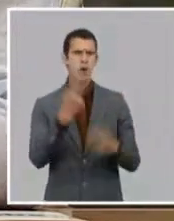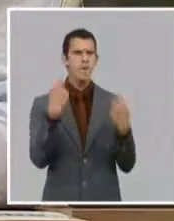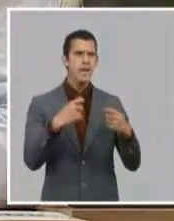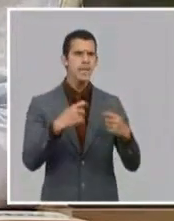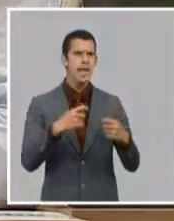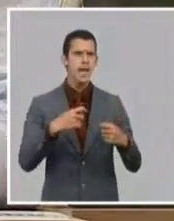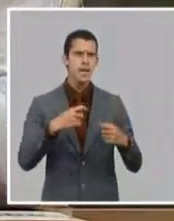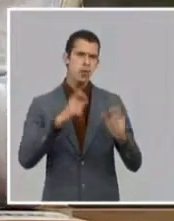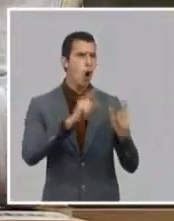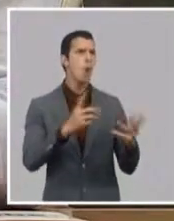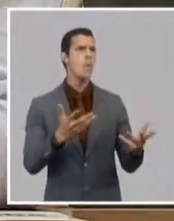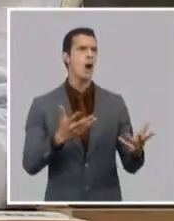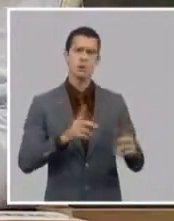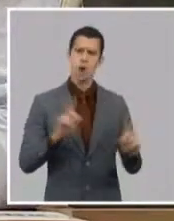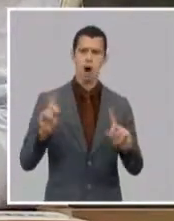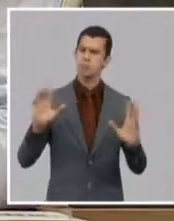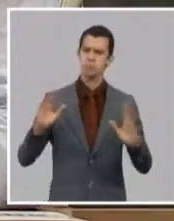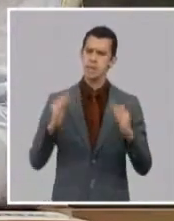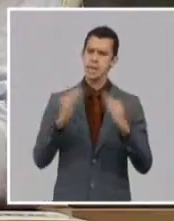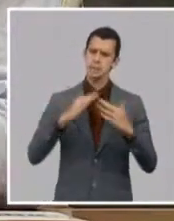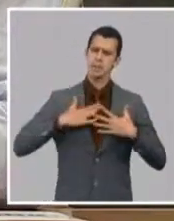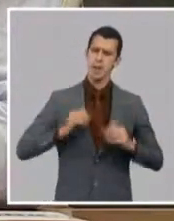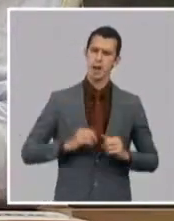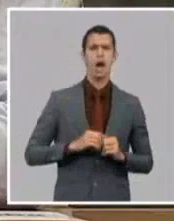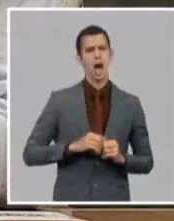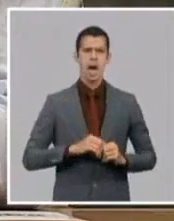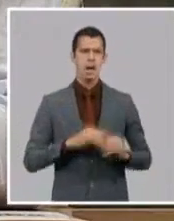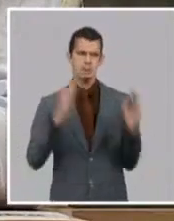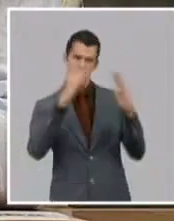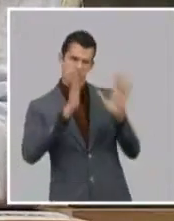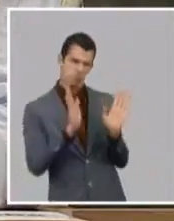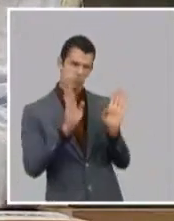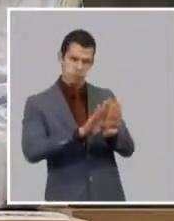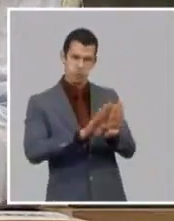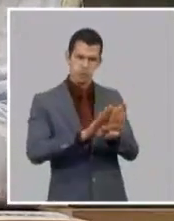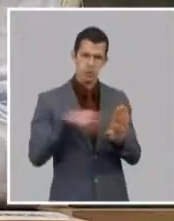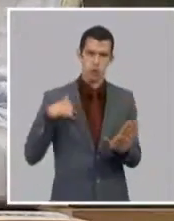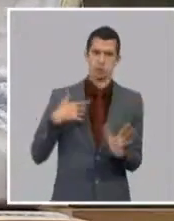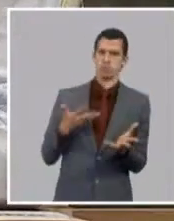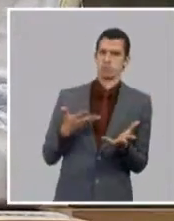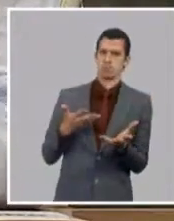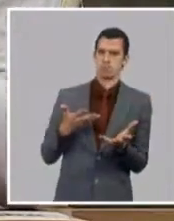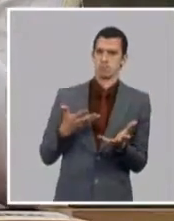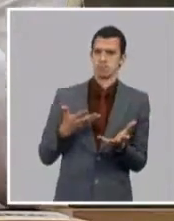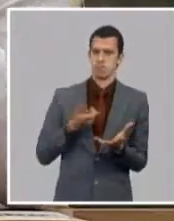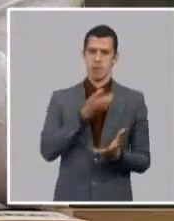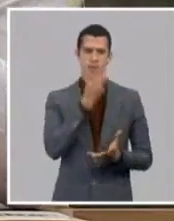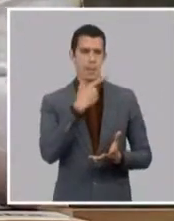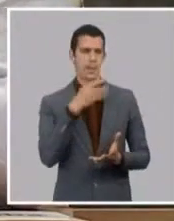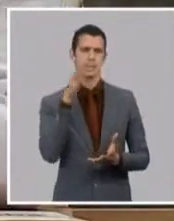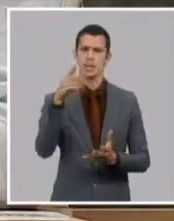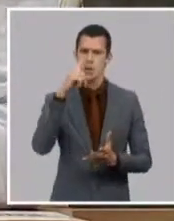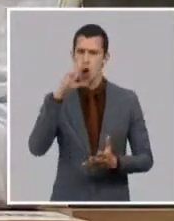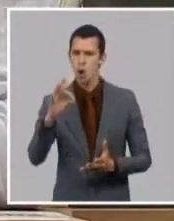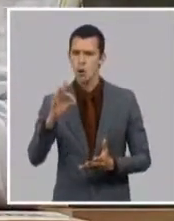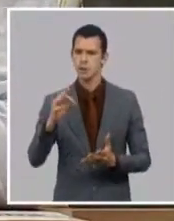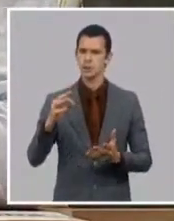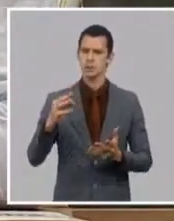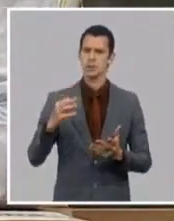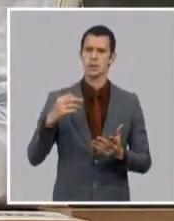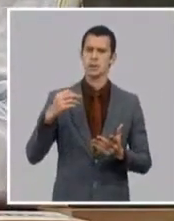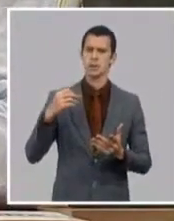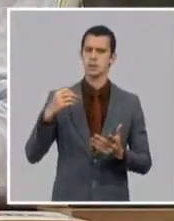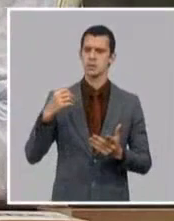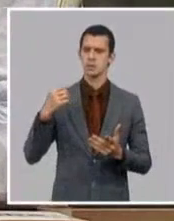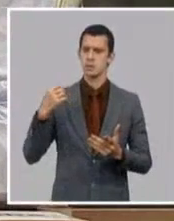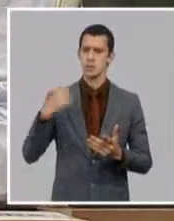ni a la farmacia, ni al banco, y tampoco deja que me vendan los repuestos del carro o la moto. Y aunado a esto, me cancelan